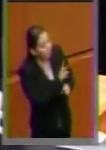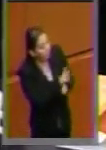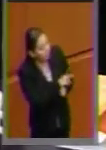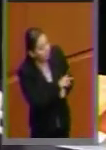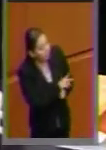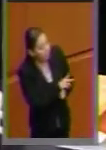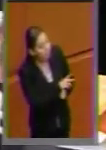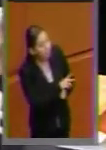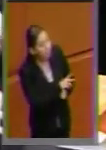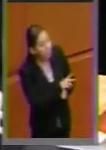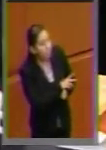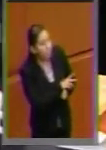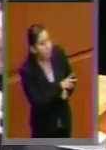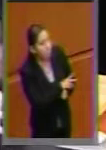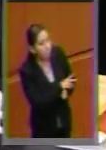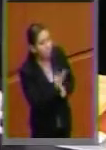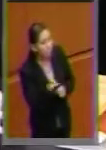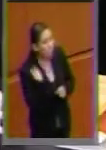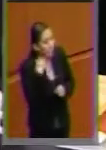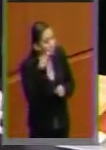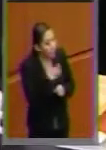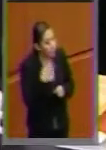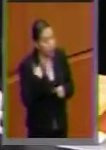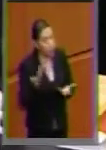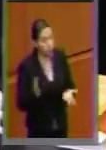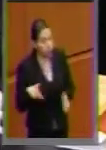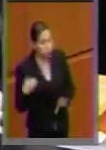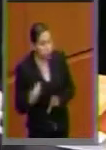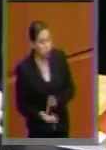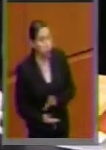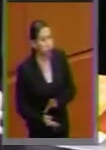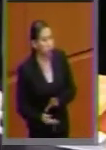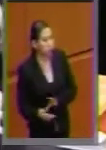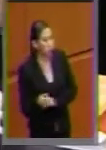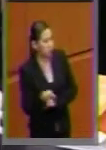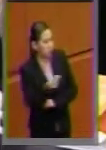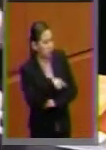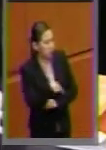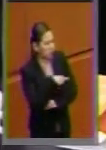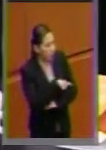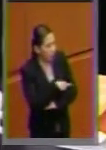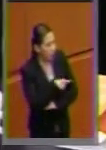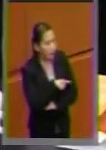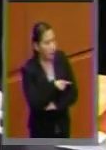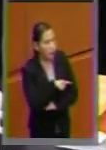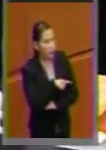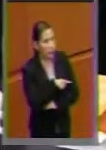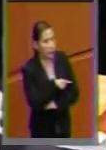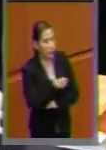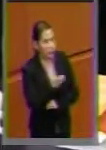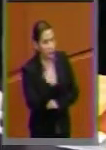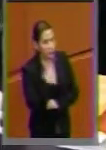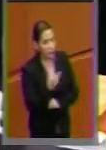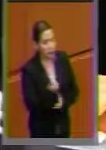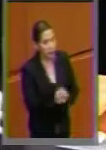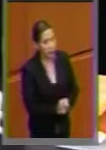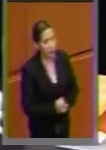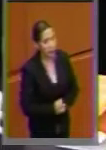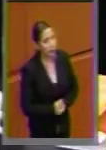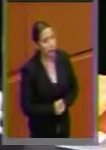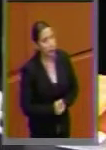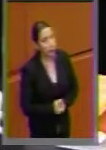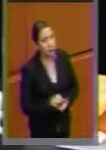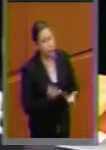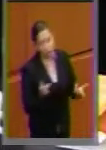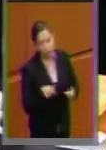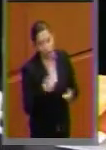pues porque les viene a dar el coletazo es como poner un ejemplo que es lo que se debe de hacer a nivel nacional lo que se hizo